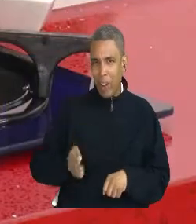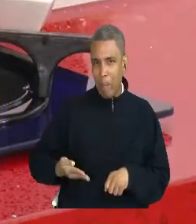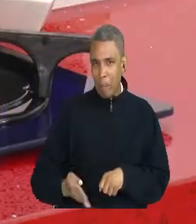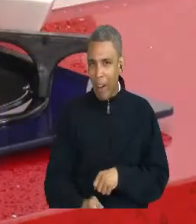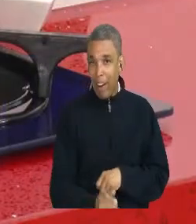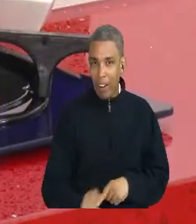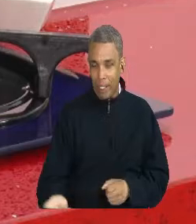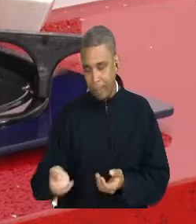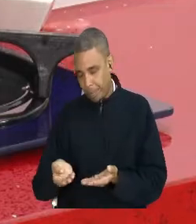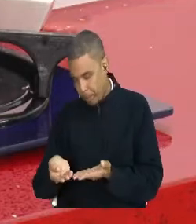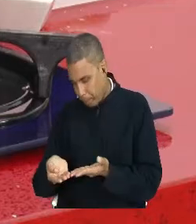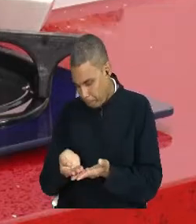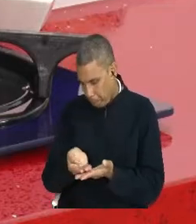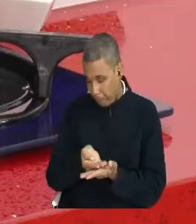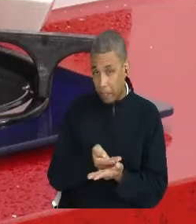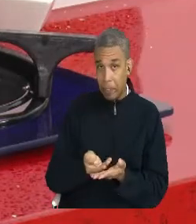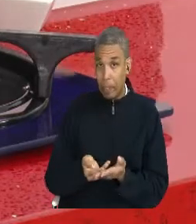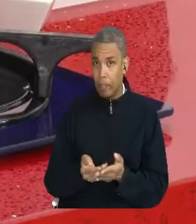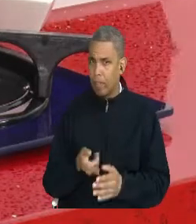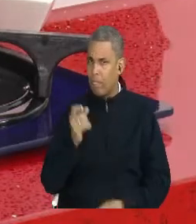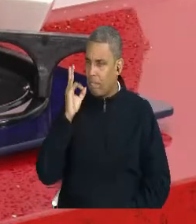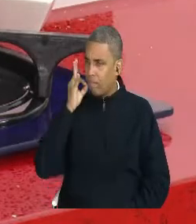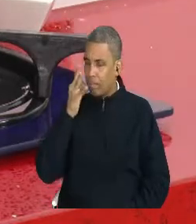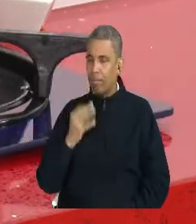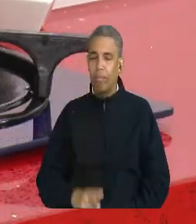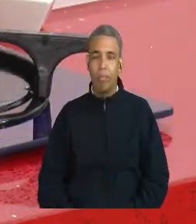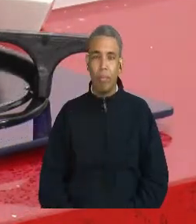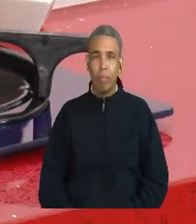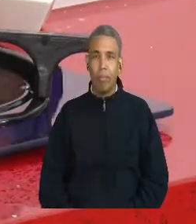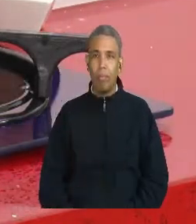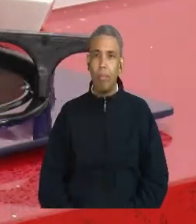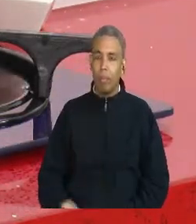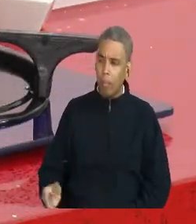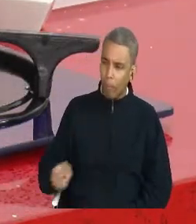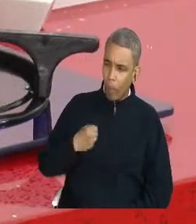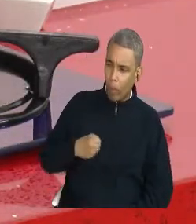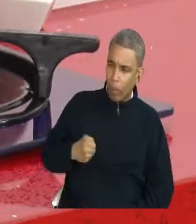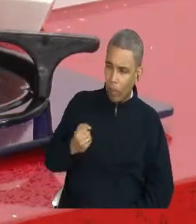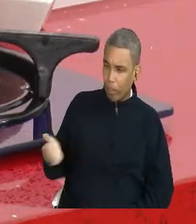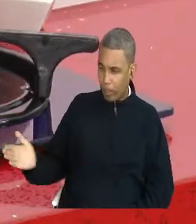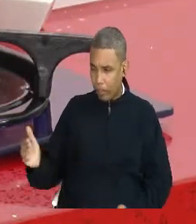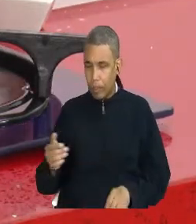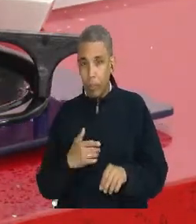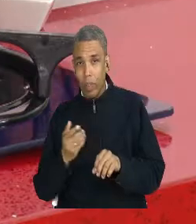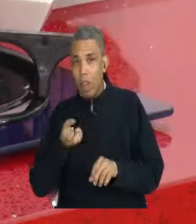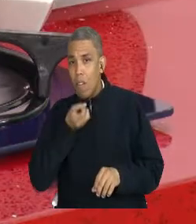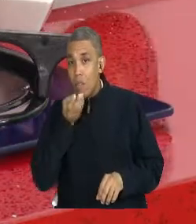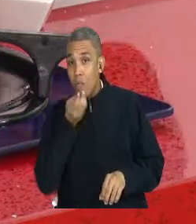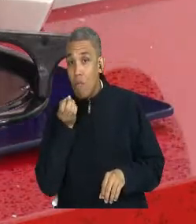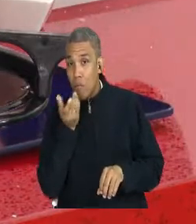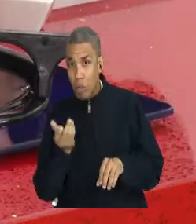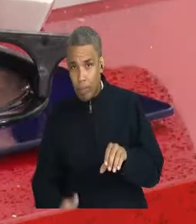¿sí? Entonces no hay mucho que decir con respecto a la preparación